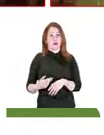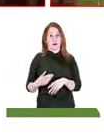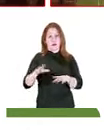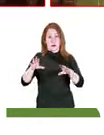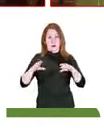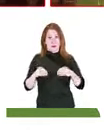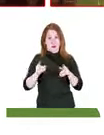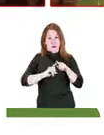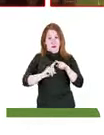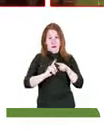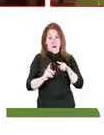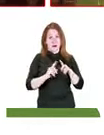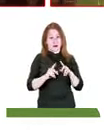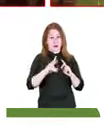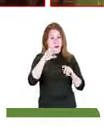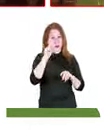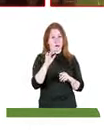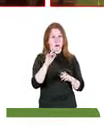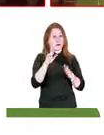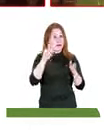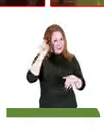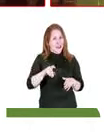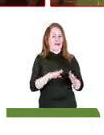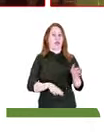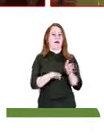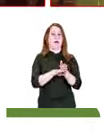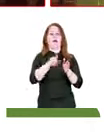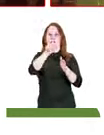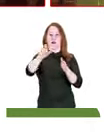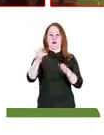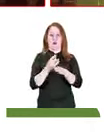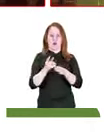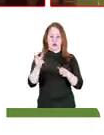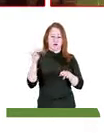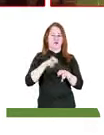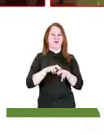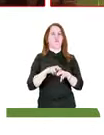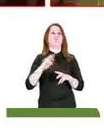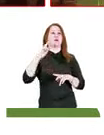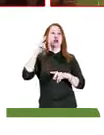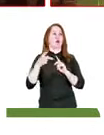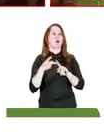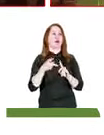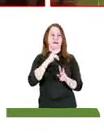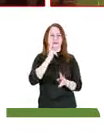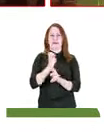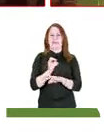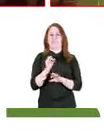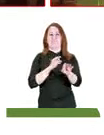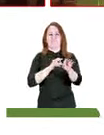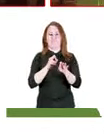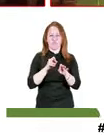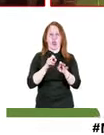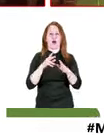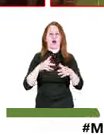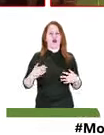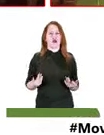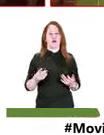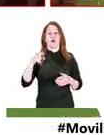los vehículos no paren a recoger a los usuarios. Un segundo punto que es un poco complejo de explicar es